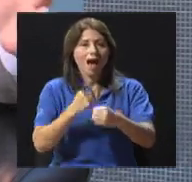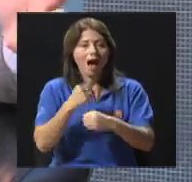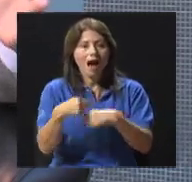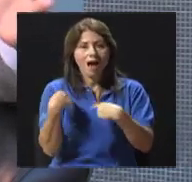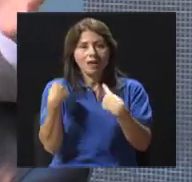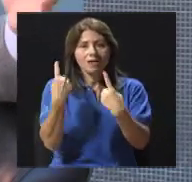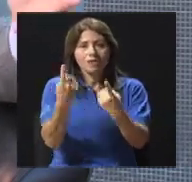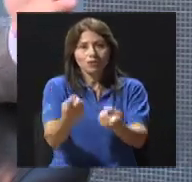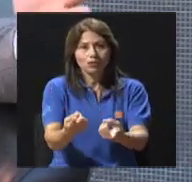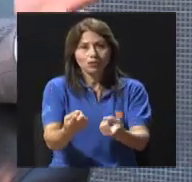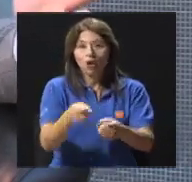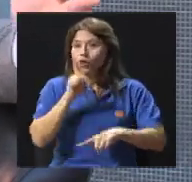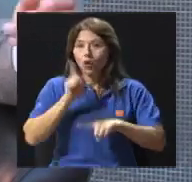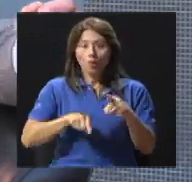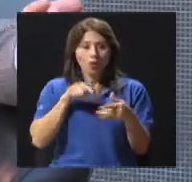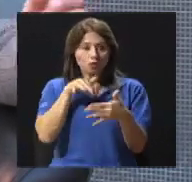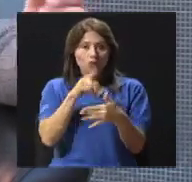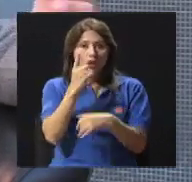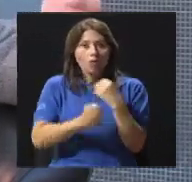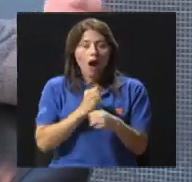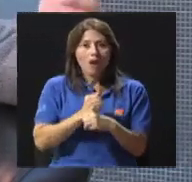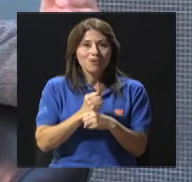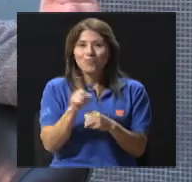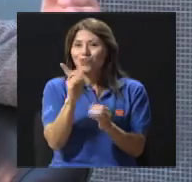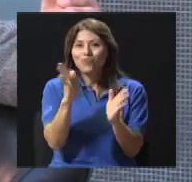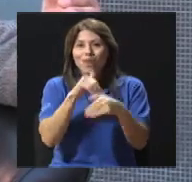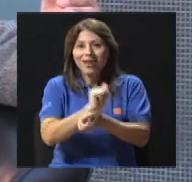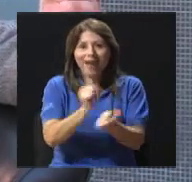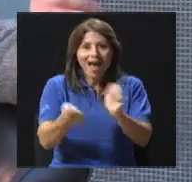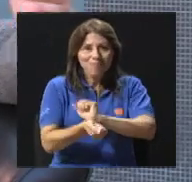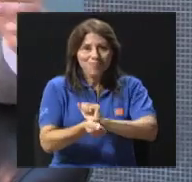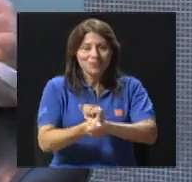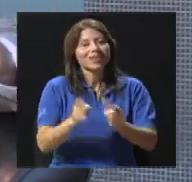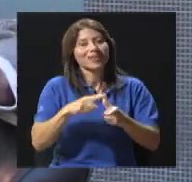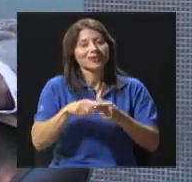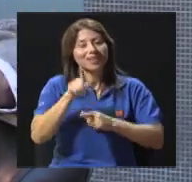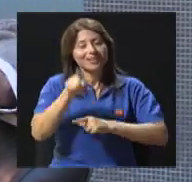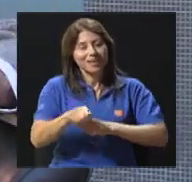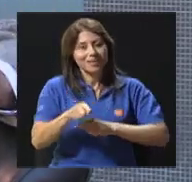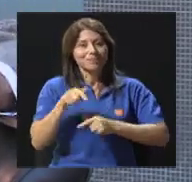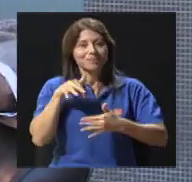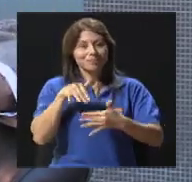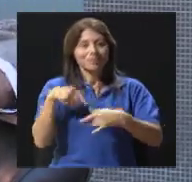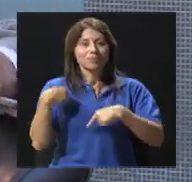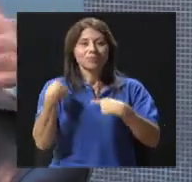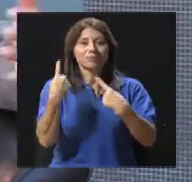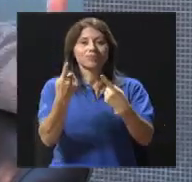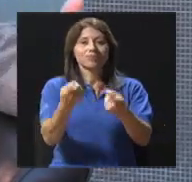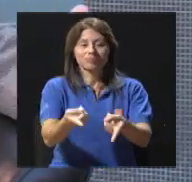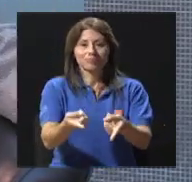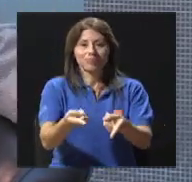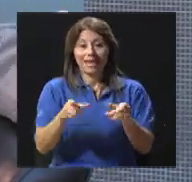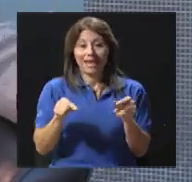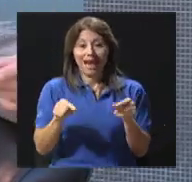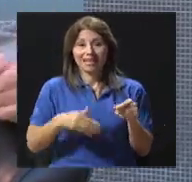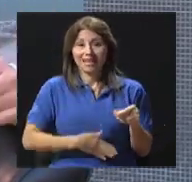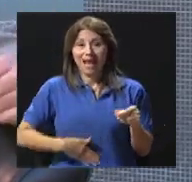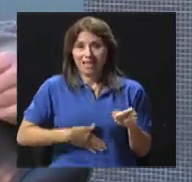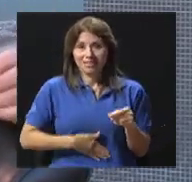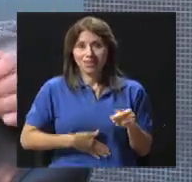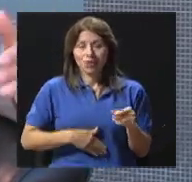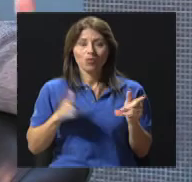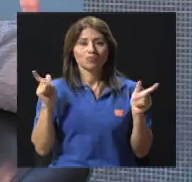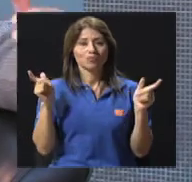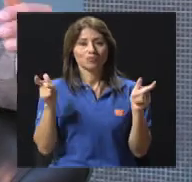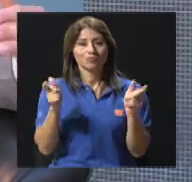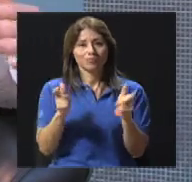sino que hay que estudiarlo normalmente en un periodo de décadas. La tendencia al cáncer gástrico ha sido hacia la disminución en ambos sexos, siempre se ubica entre los más importantes en el